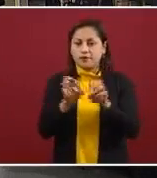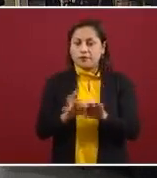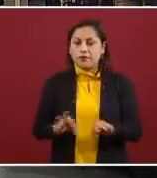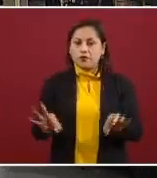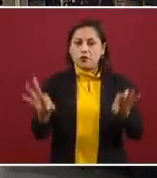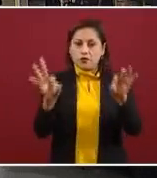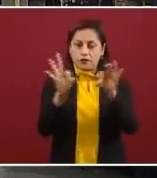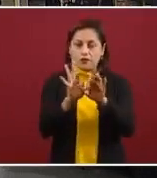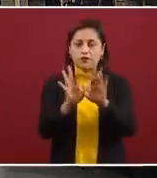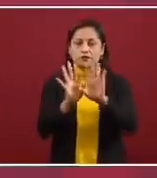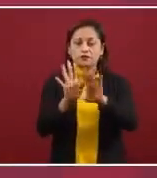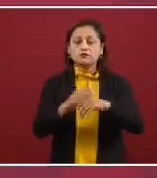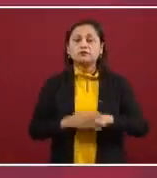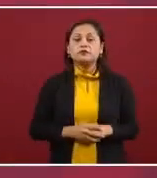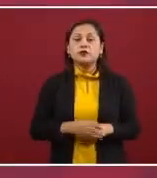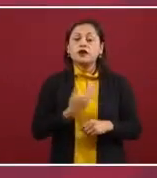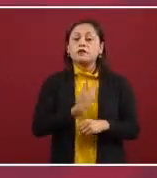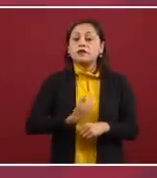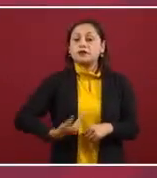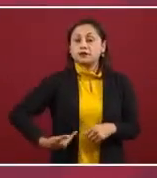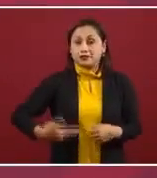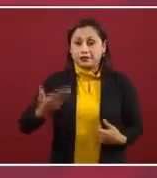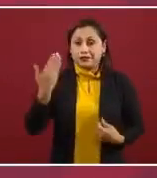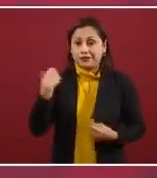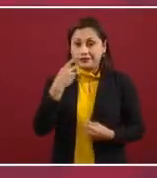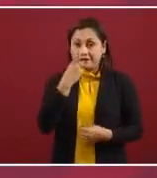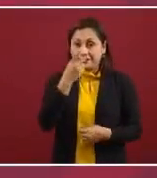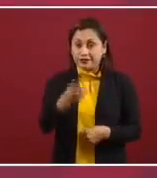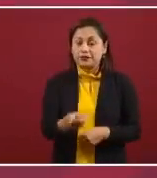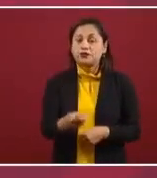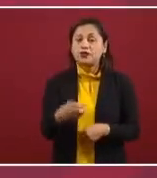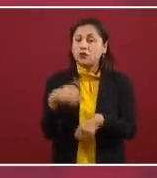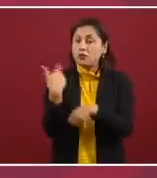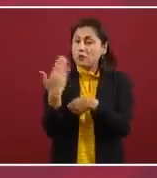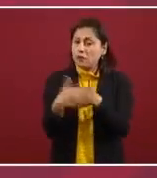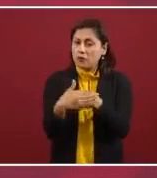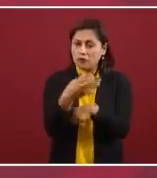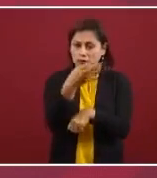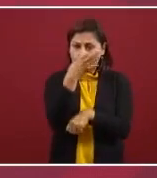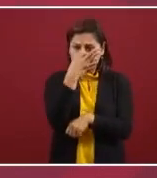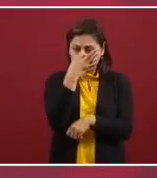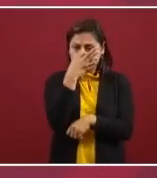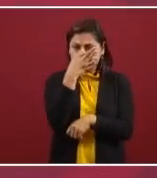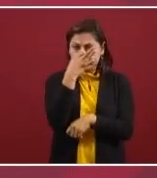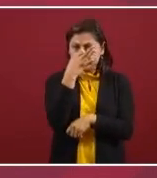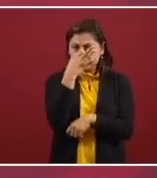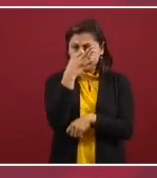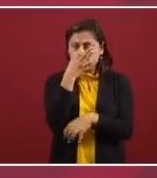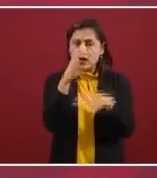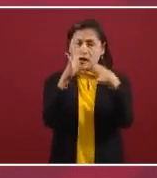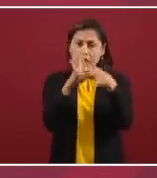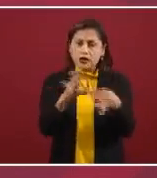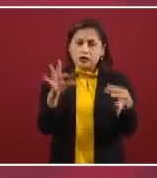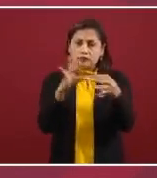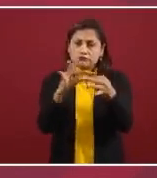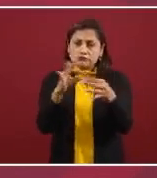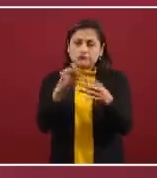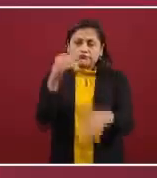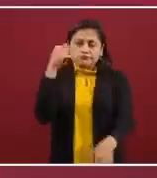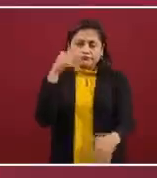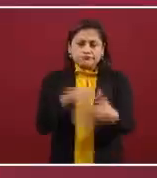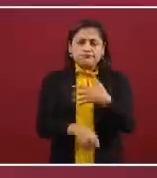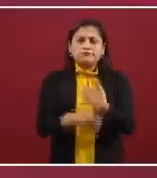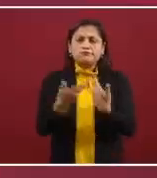Como anunció el señor presidente, en breve vamos a tener una presentación más amplia de difusión